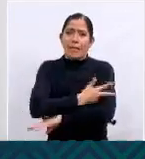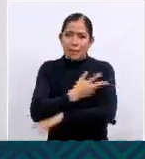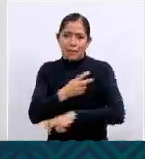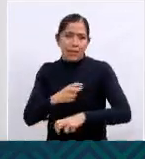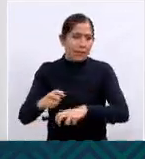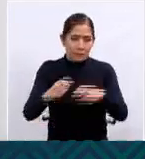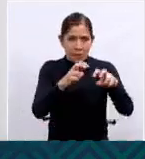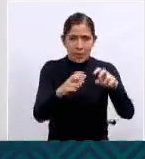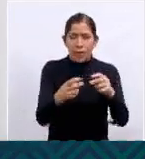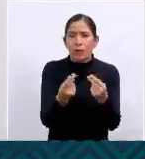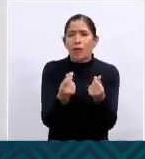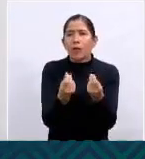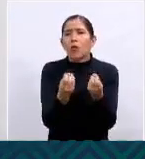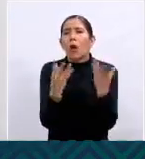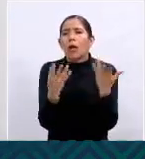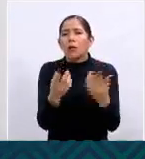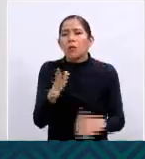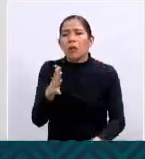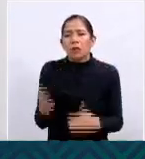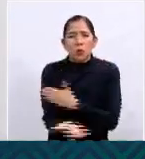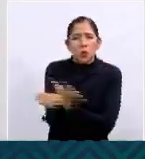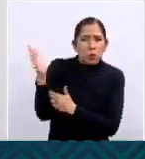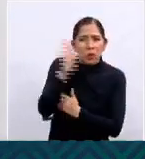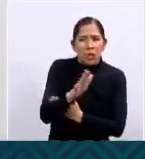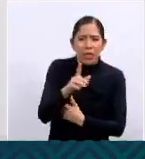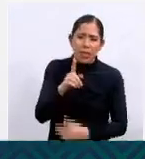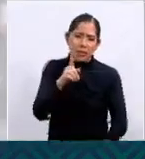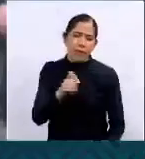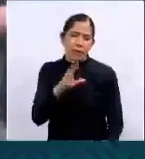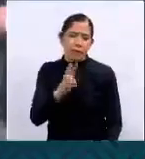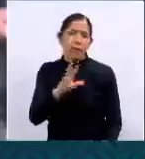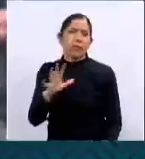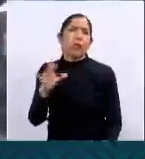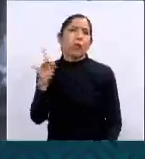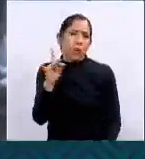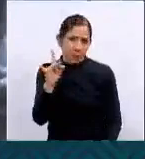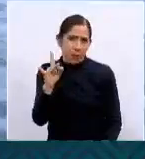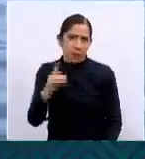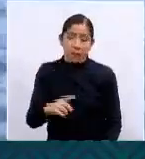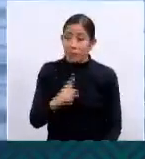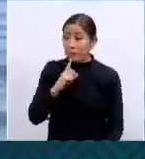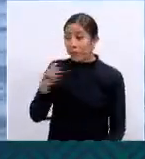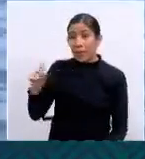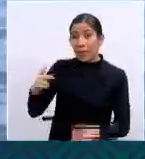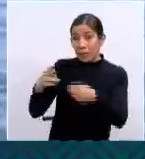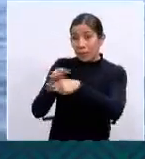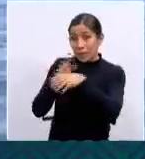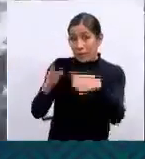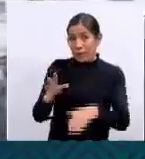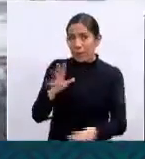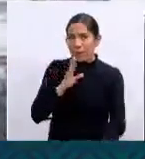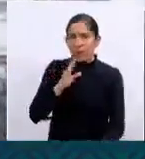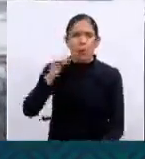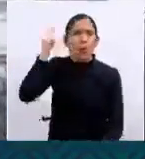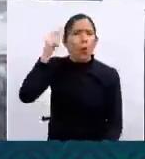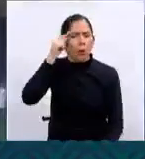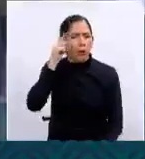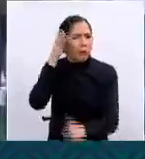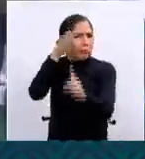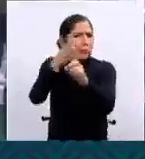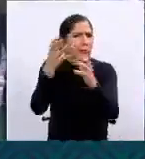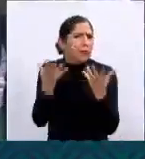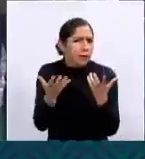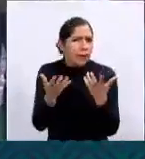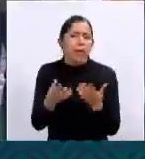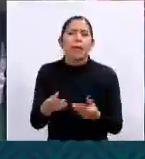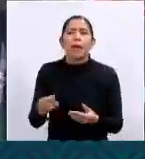INEA, 165 bolivianos cada turista boliviano. La autoridad destacó que una de las políticas del gobierno nacional es precisamente